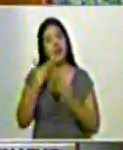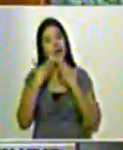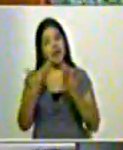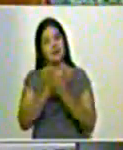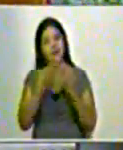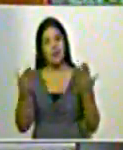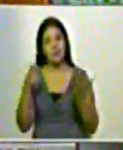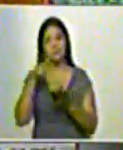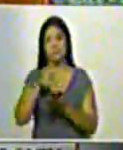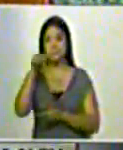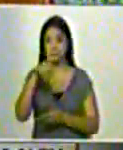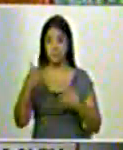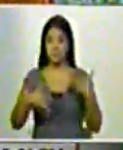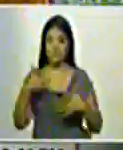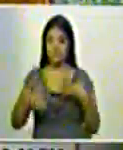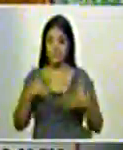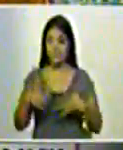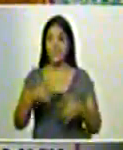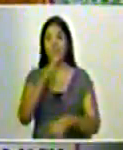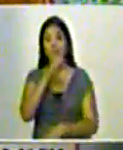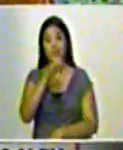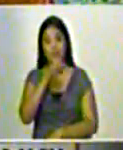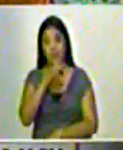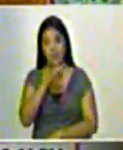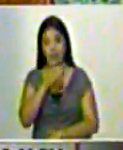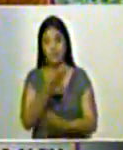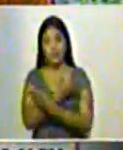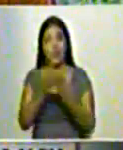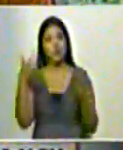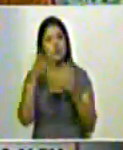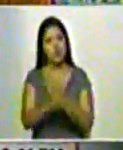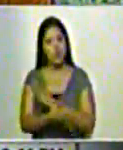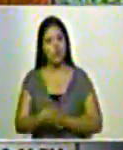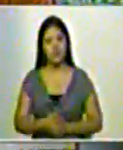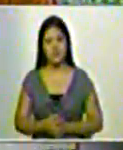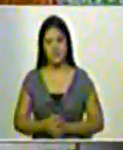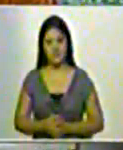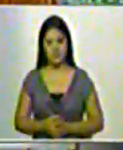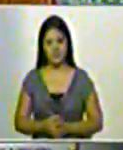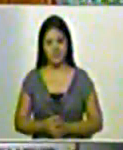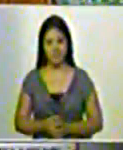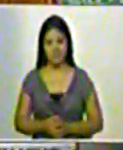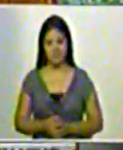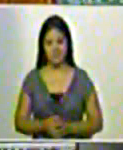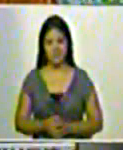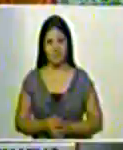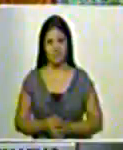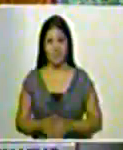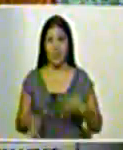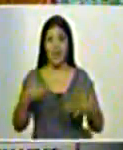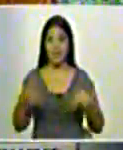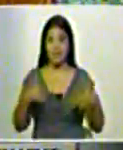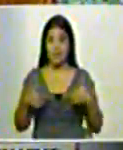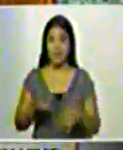esta actividad de información informativa con respecto a los eventos realizados durante el día de